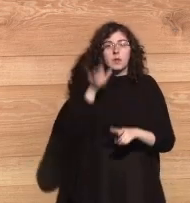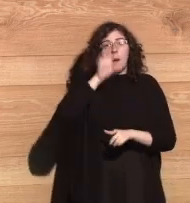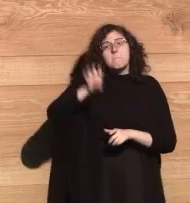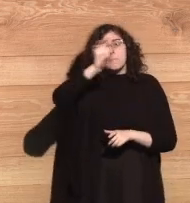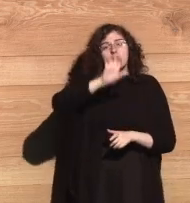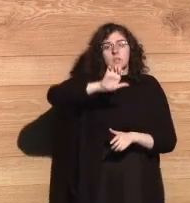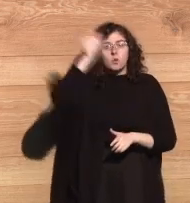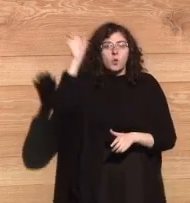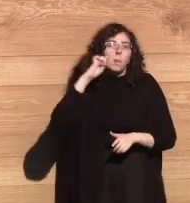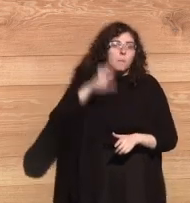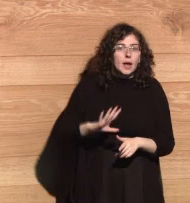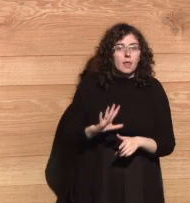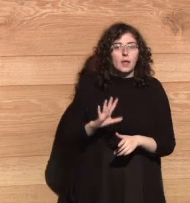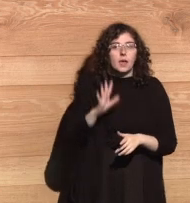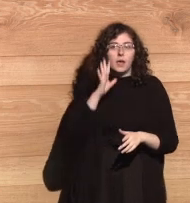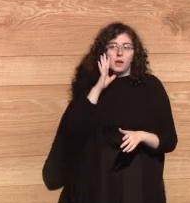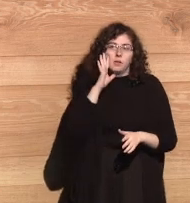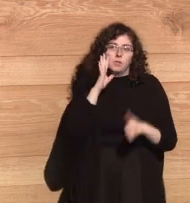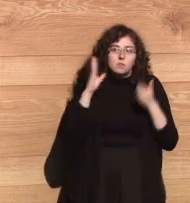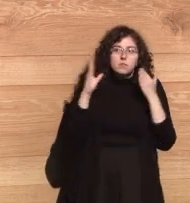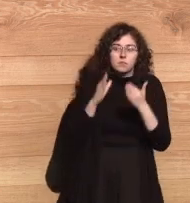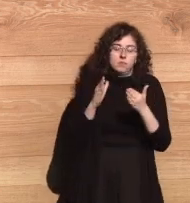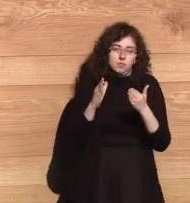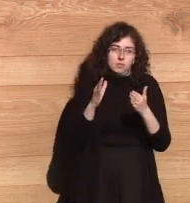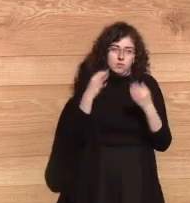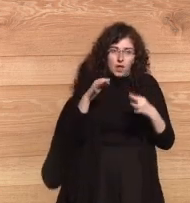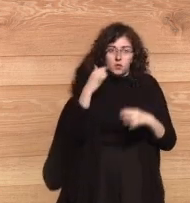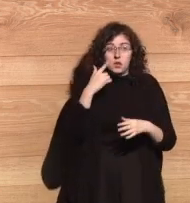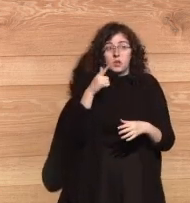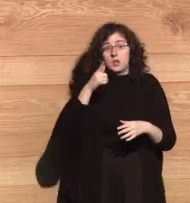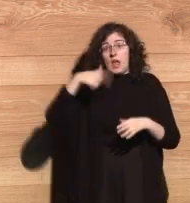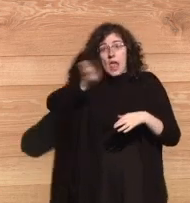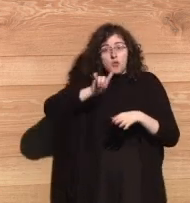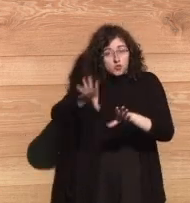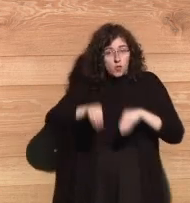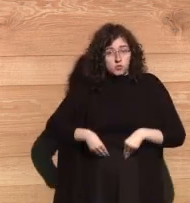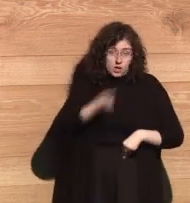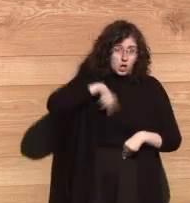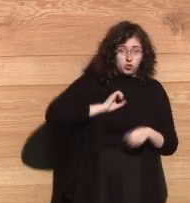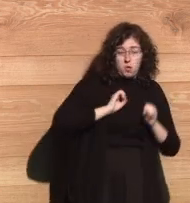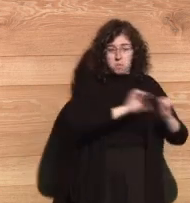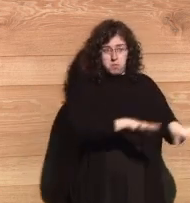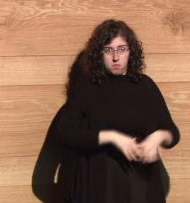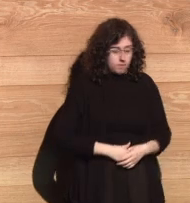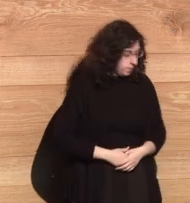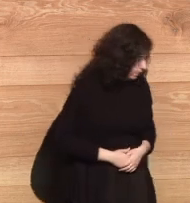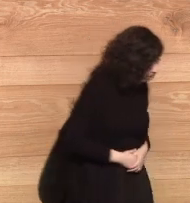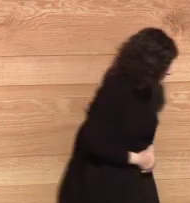más sensatos que nosotros. Ellos los adoptan y nosotros los abandonamos. Bueno, acabé